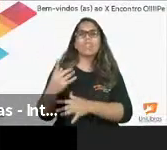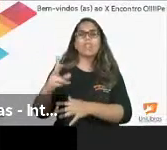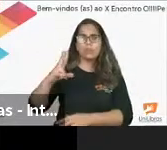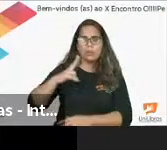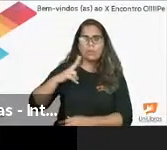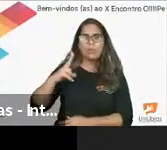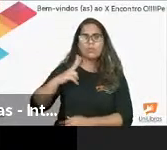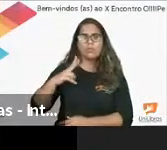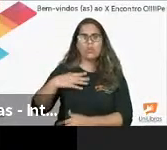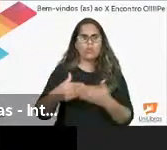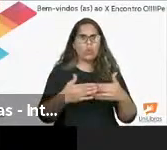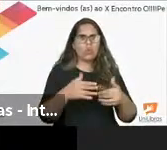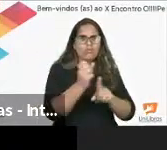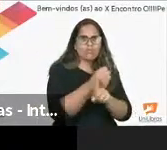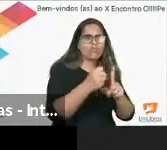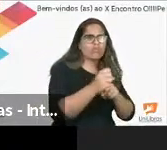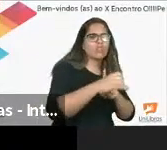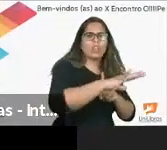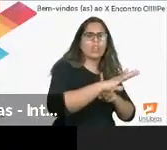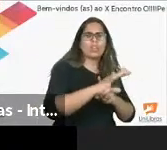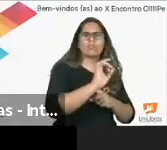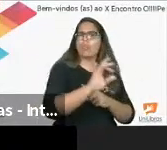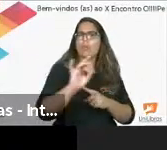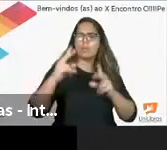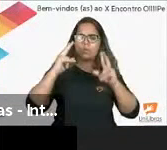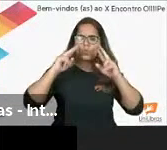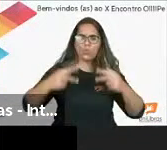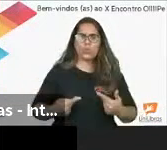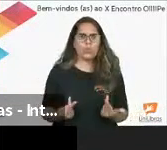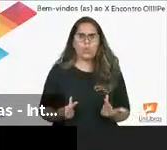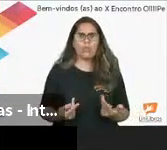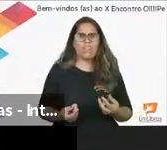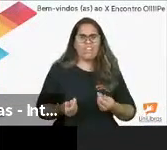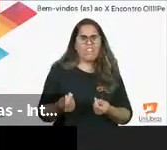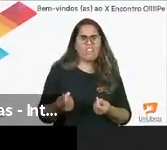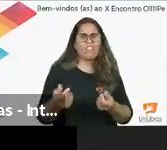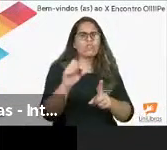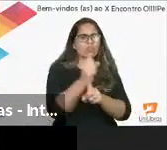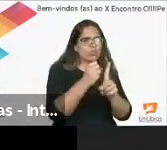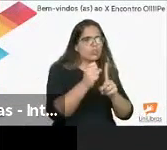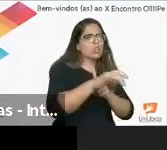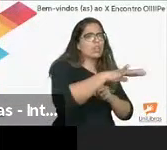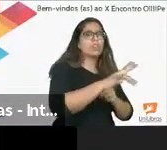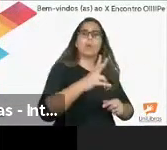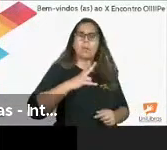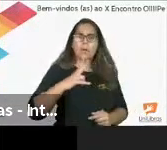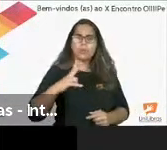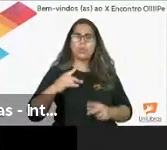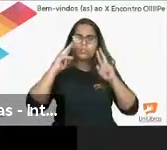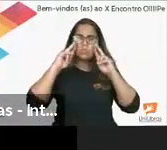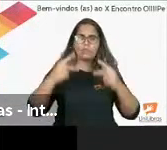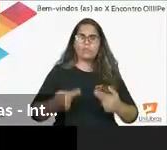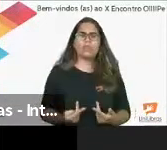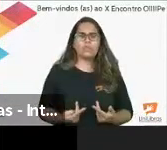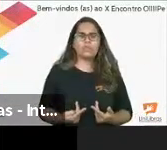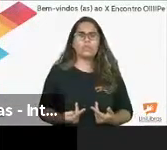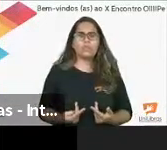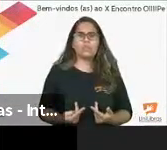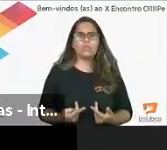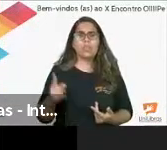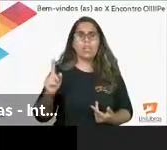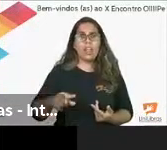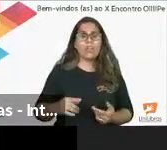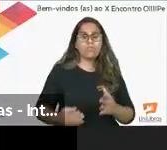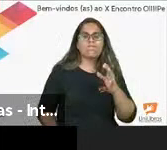de cualquier socialidad y en particular del humano. En general de cualquier socialidad y en particular del humano. Esta es la situación